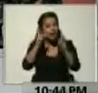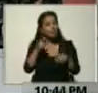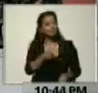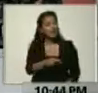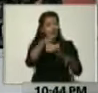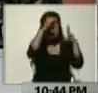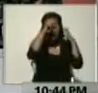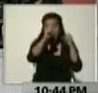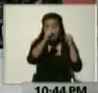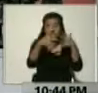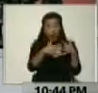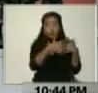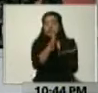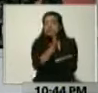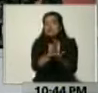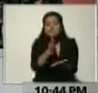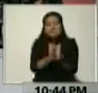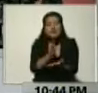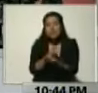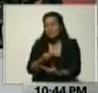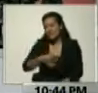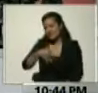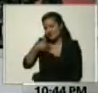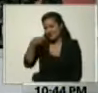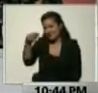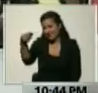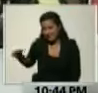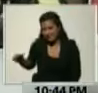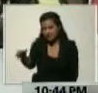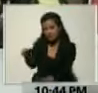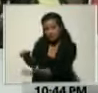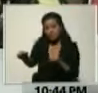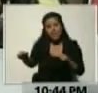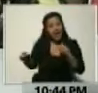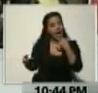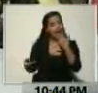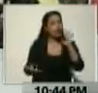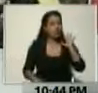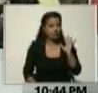Siempre, siempre. Nada de gratis.